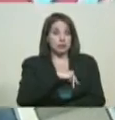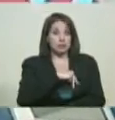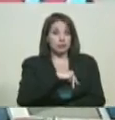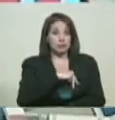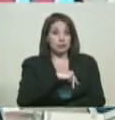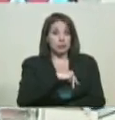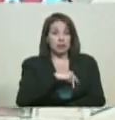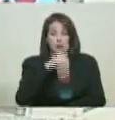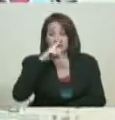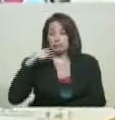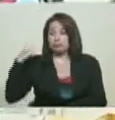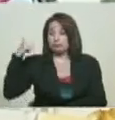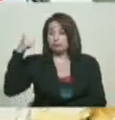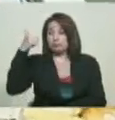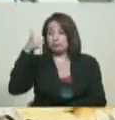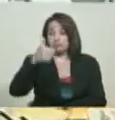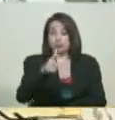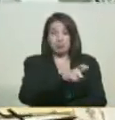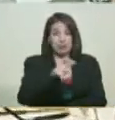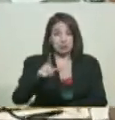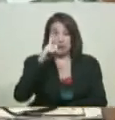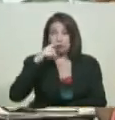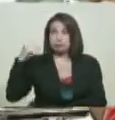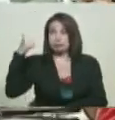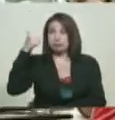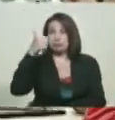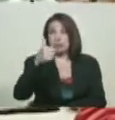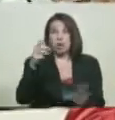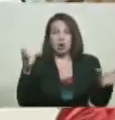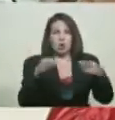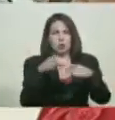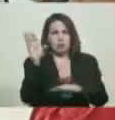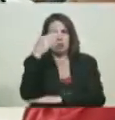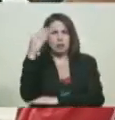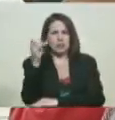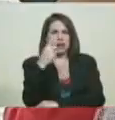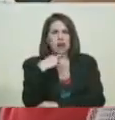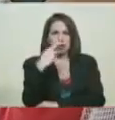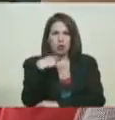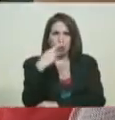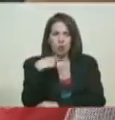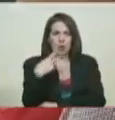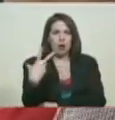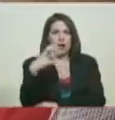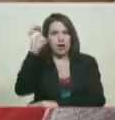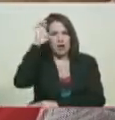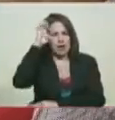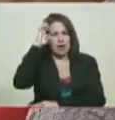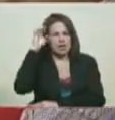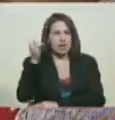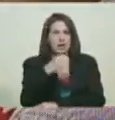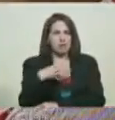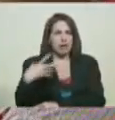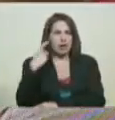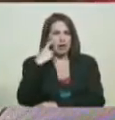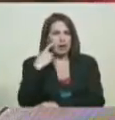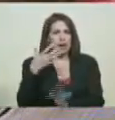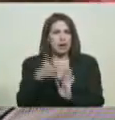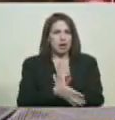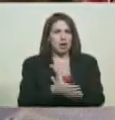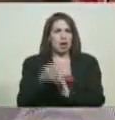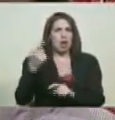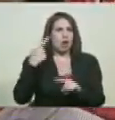militar durante muchos años en banderas rojas elías blanca clp en el partido